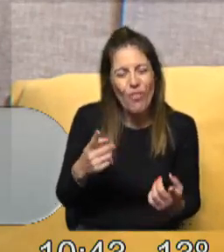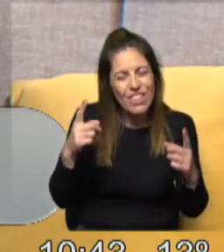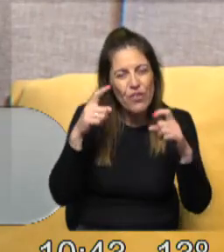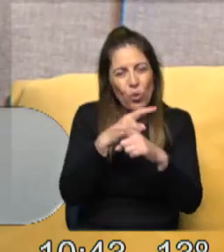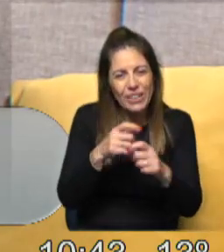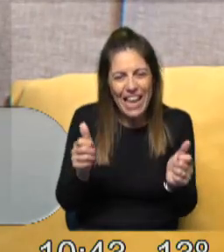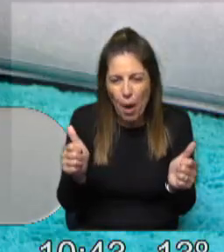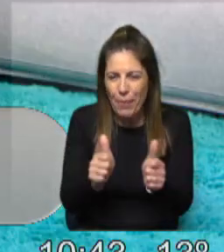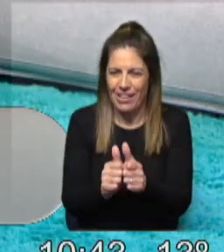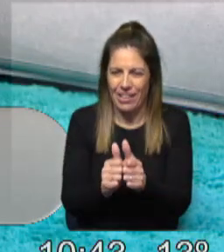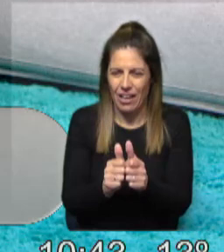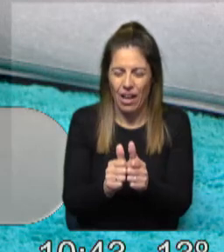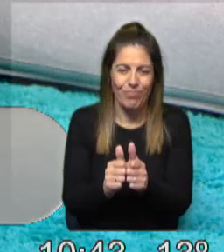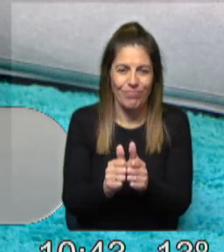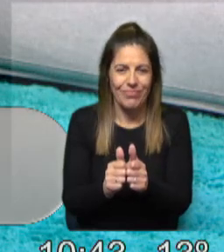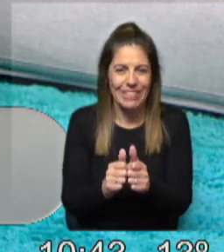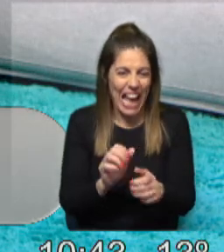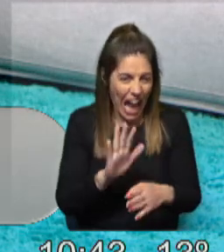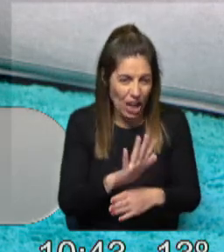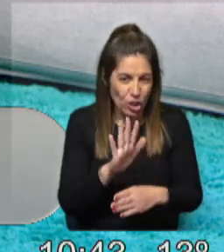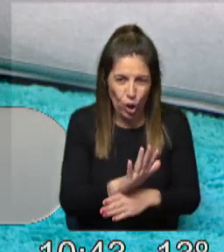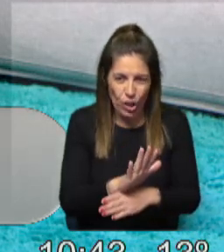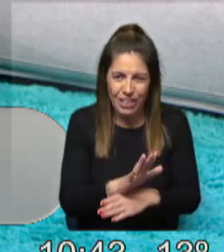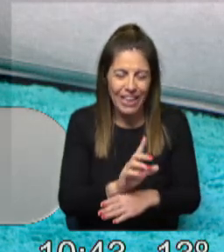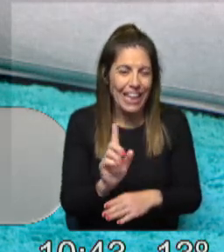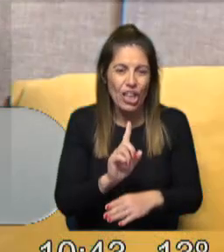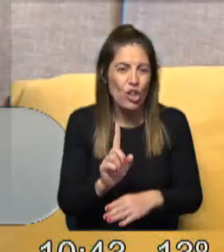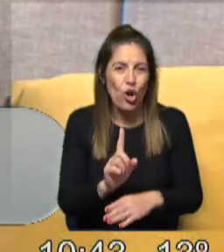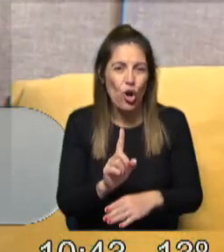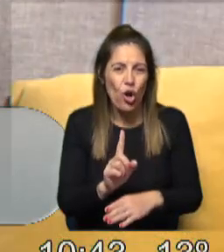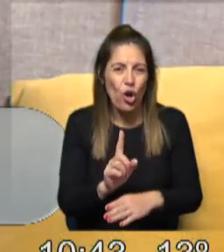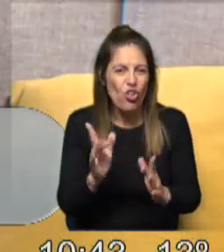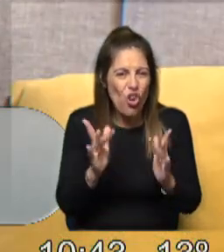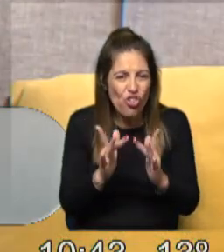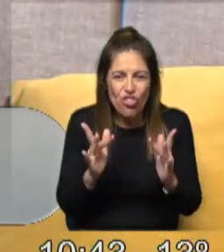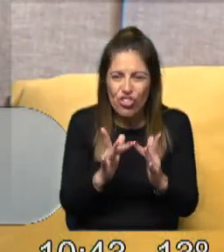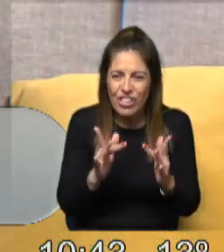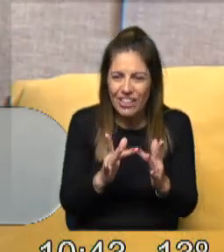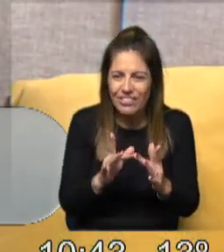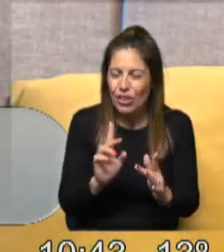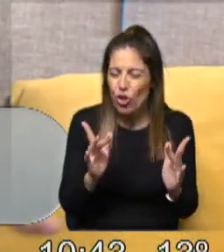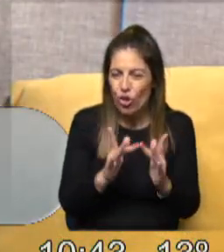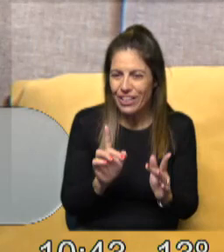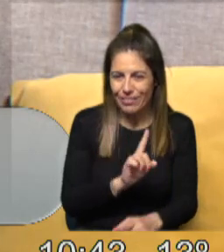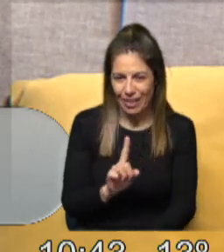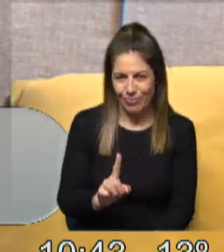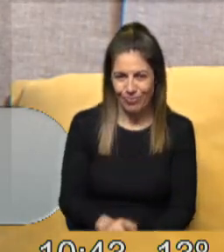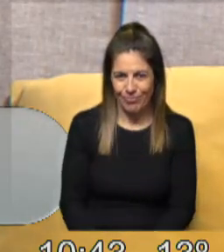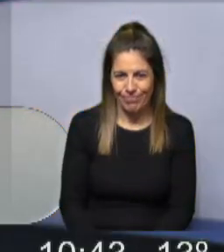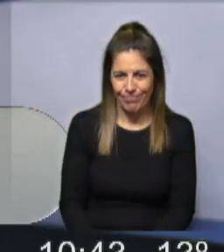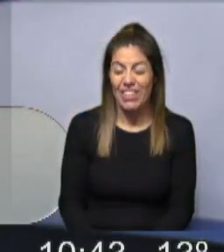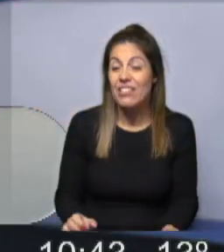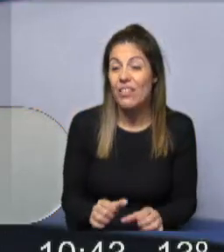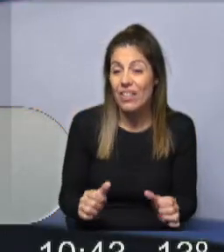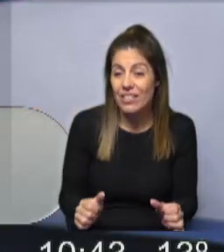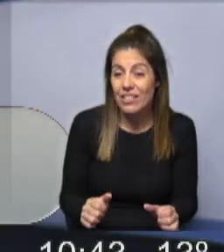en esa pareja de actores que en ningún momento logran linkear, logran conectar. ¿Qué se va a hacer? Eso por